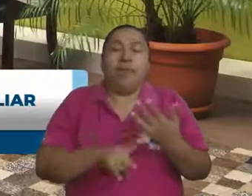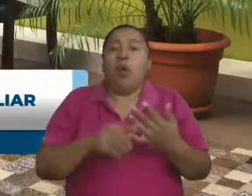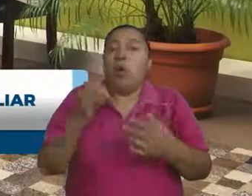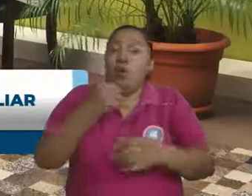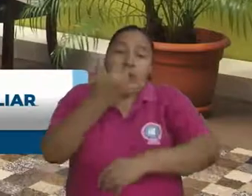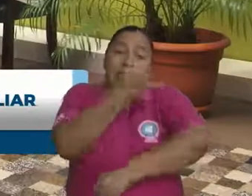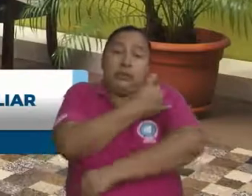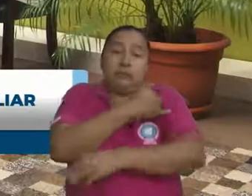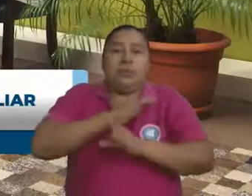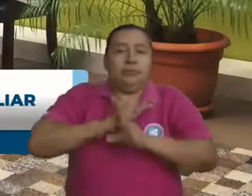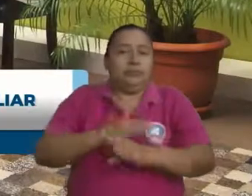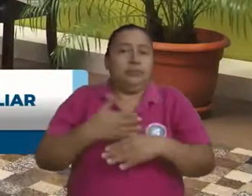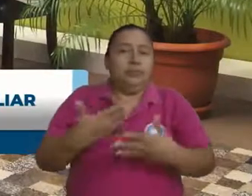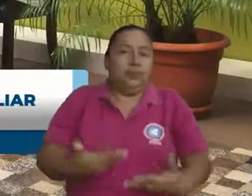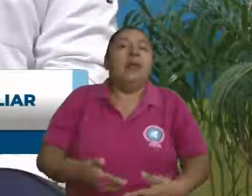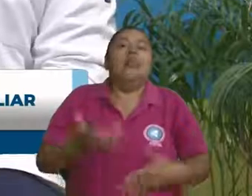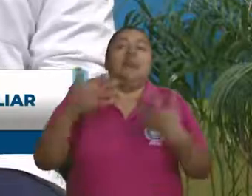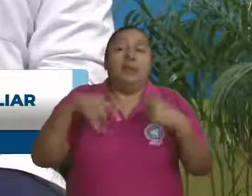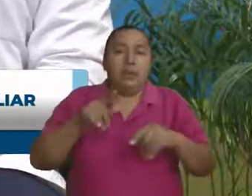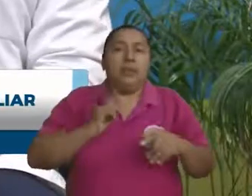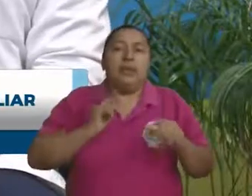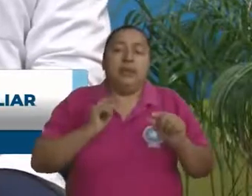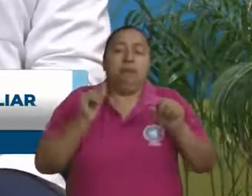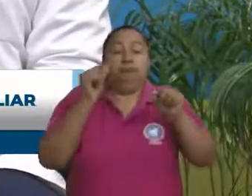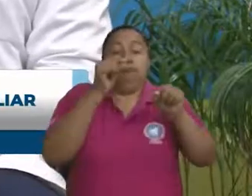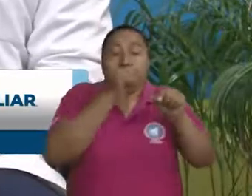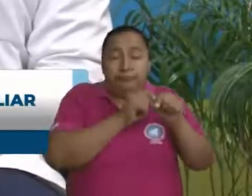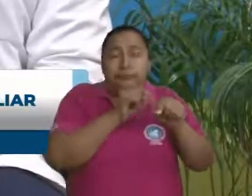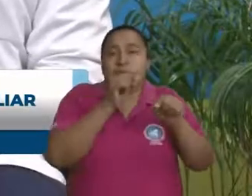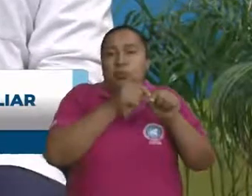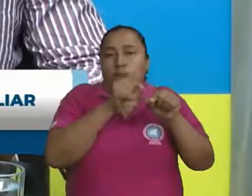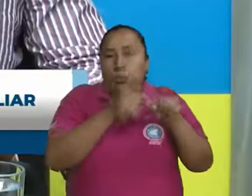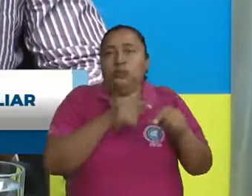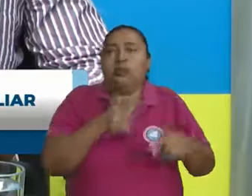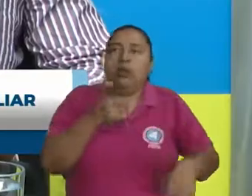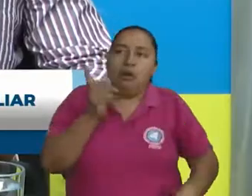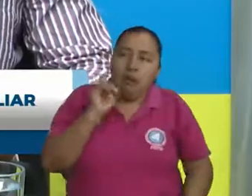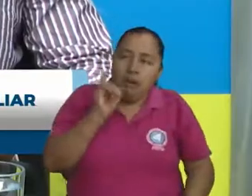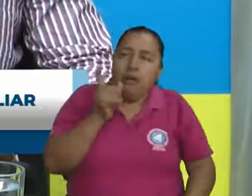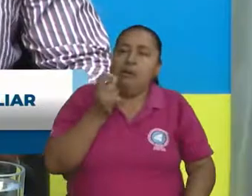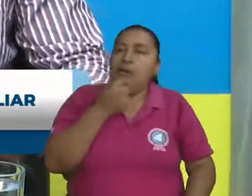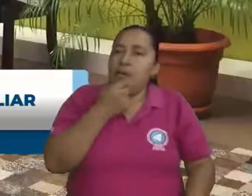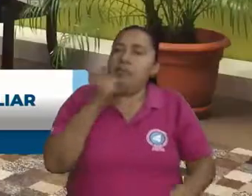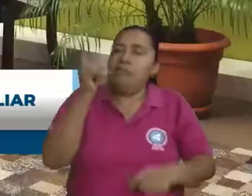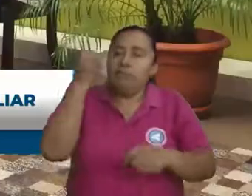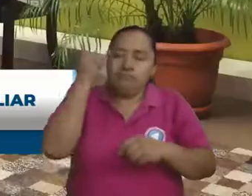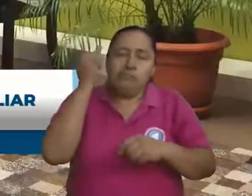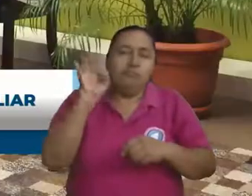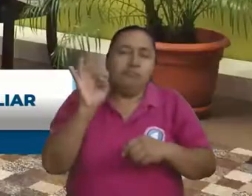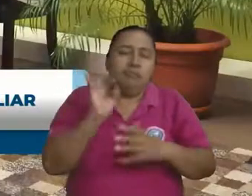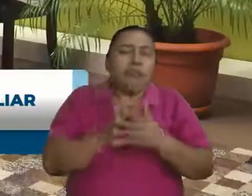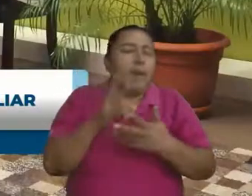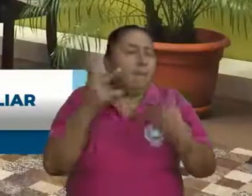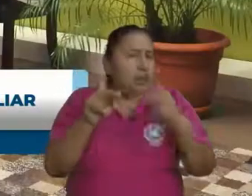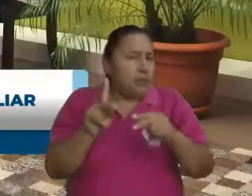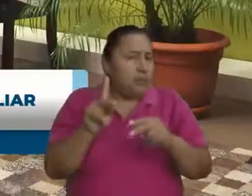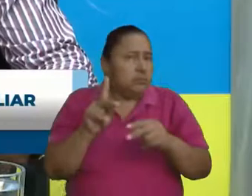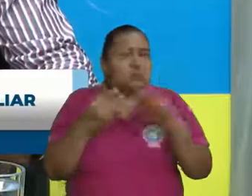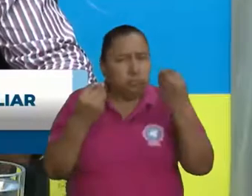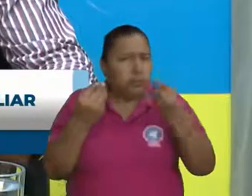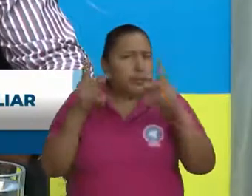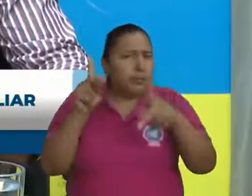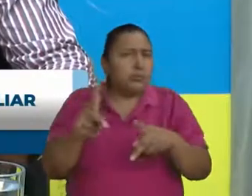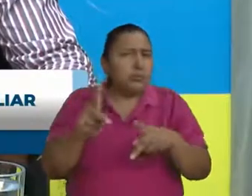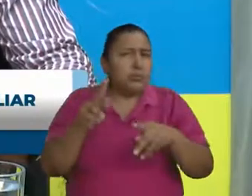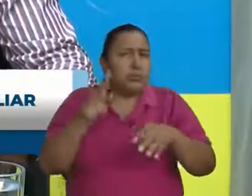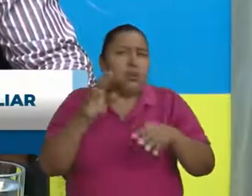inyecciones anticonceptivas, también tienen relación con la aparición de colelitiasis. Interesante eso. Así es. Pero es un número muy significativo de las personas